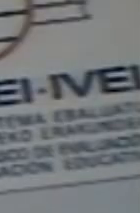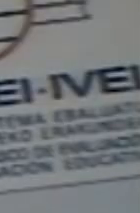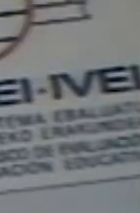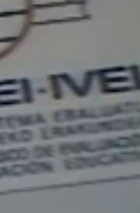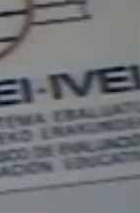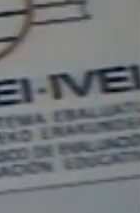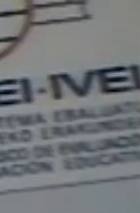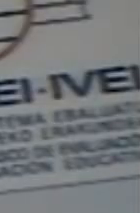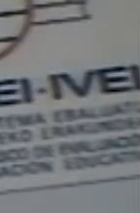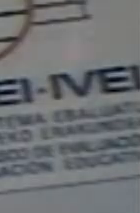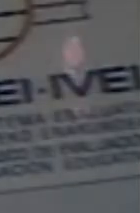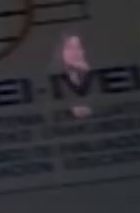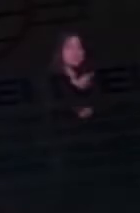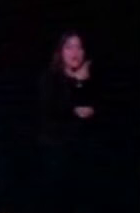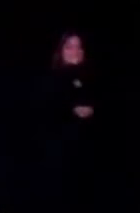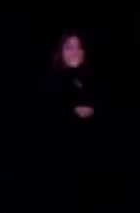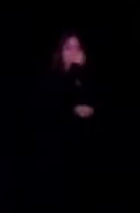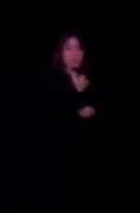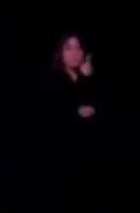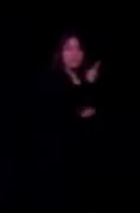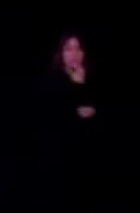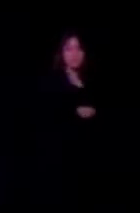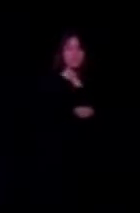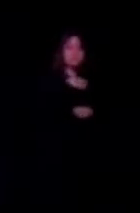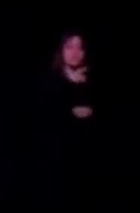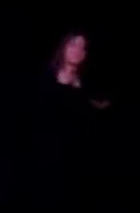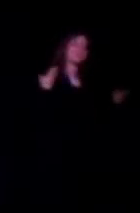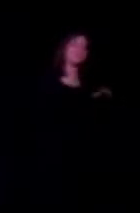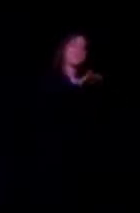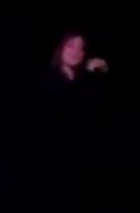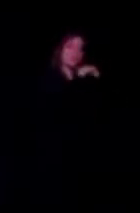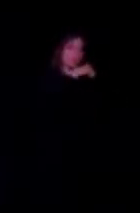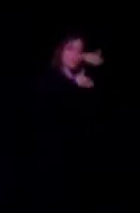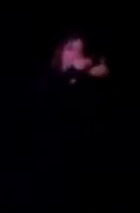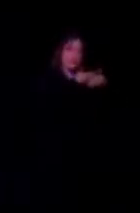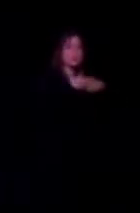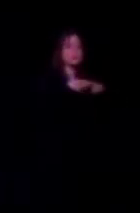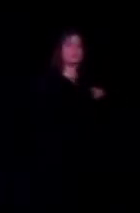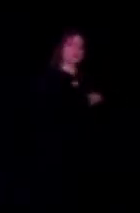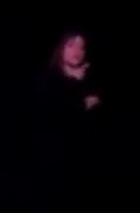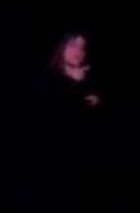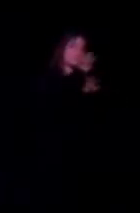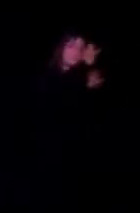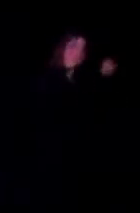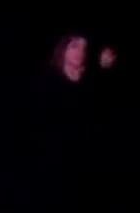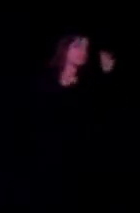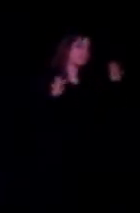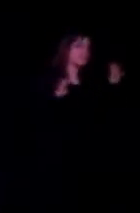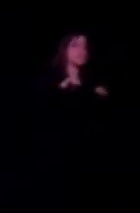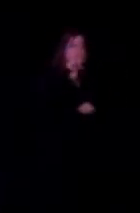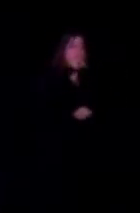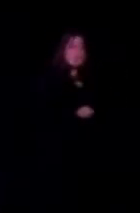luego viene el año 2001 la inclusión pongo entre entre interrogantes en el isei ivei